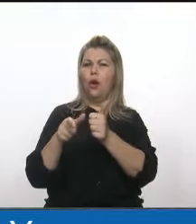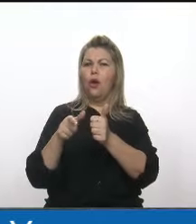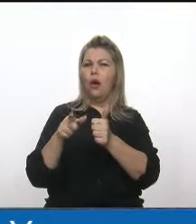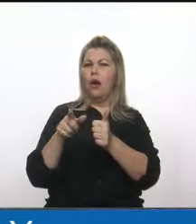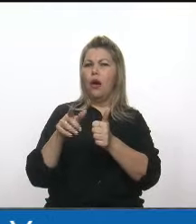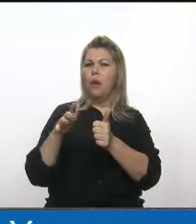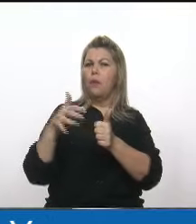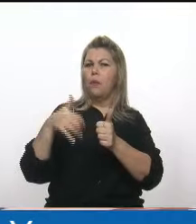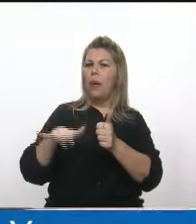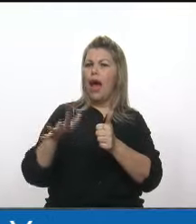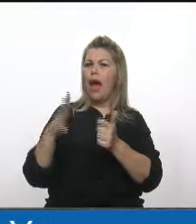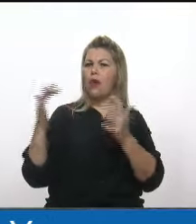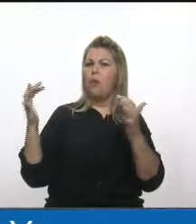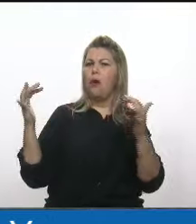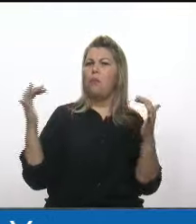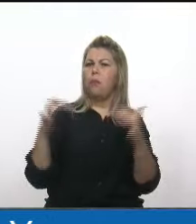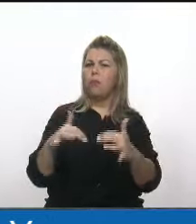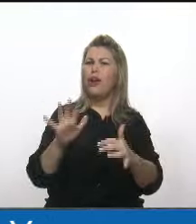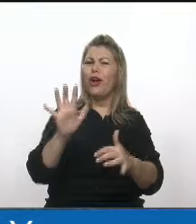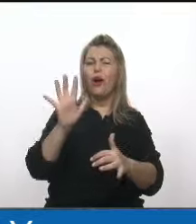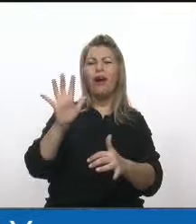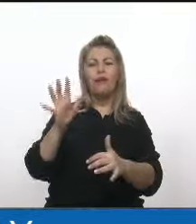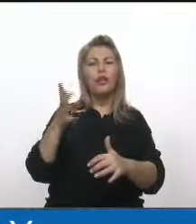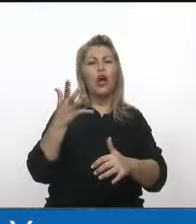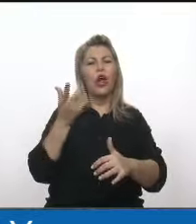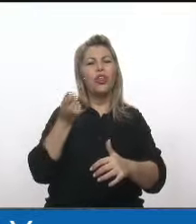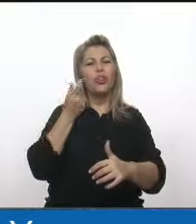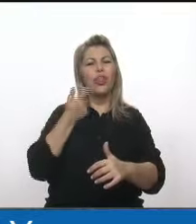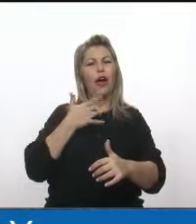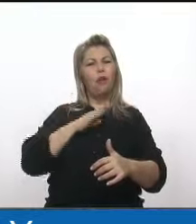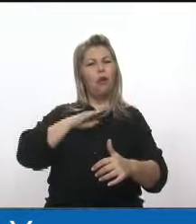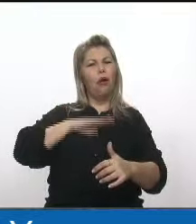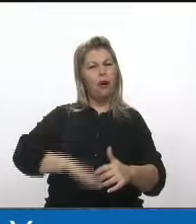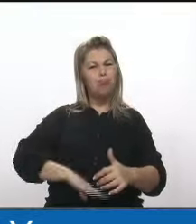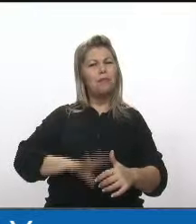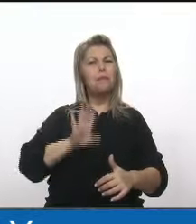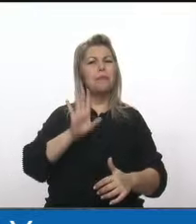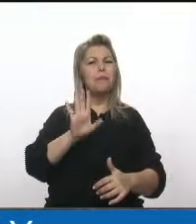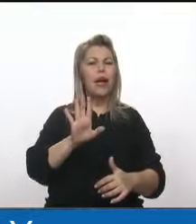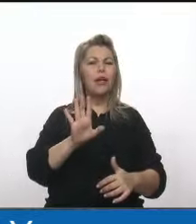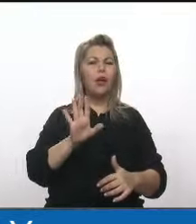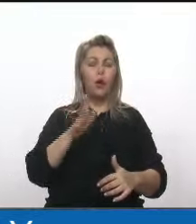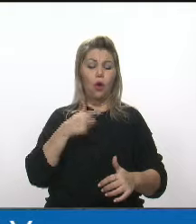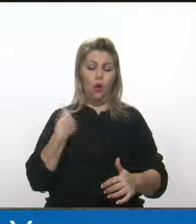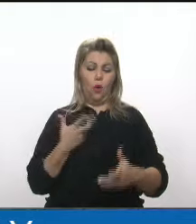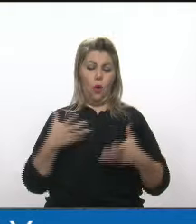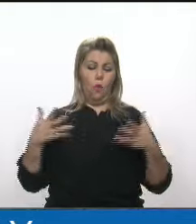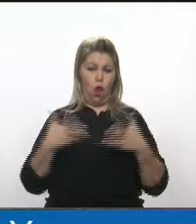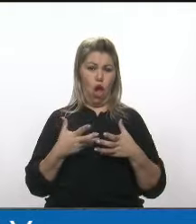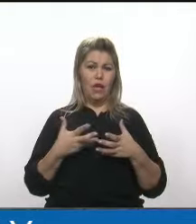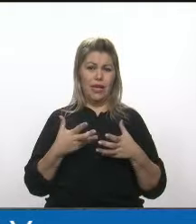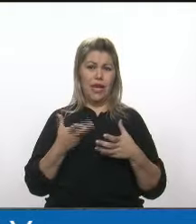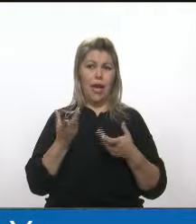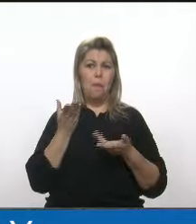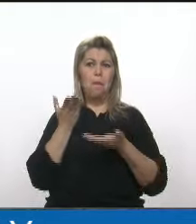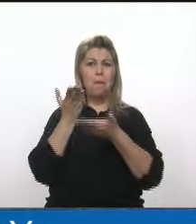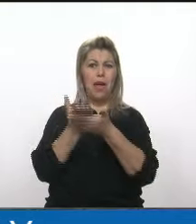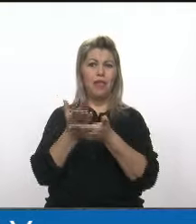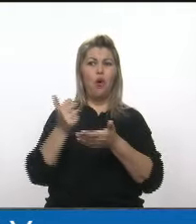tranquilidad Pero lo que más tranquilidad nos da es que nuestro bloque a través del presidente pidió una nota a cancillería